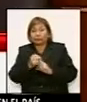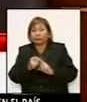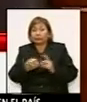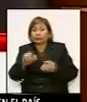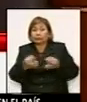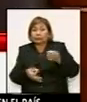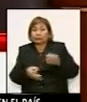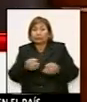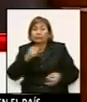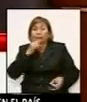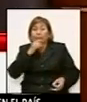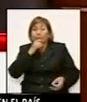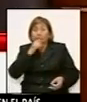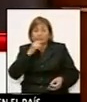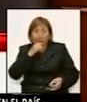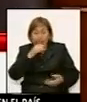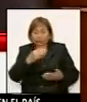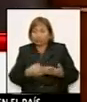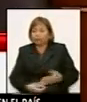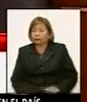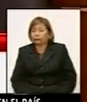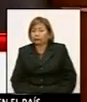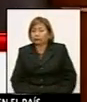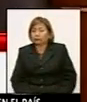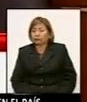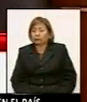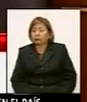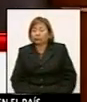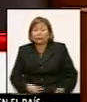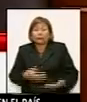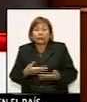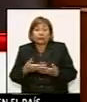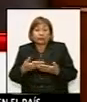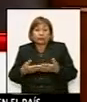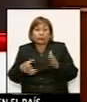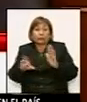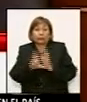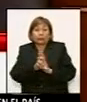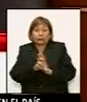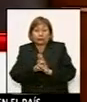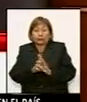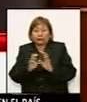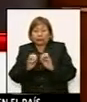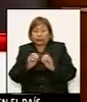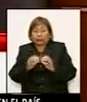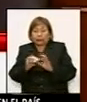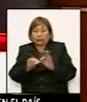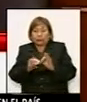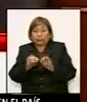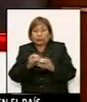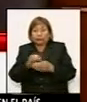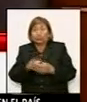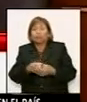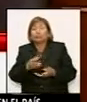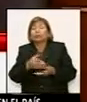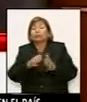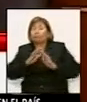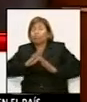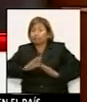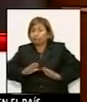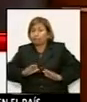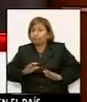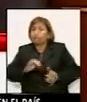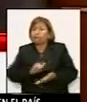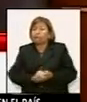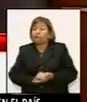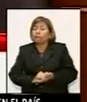de las mujeres víctimas. Esta ley que proponemos será de aplicación a las entidades que conforman el